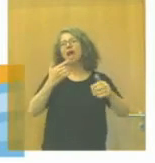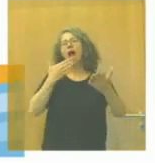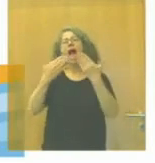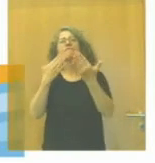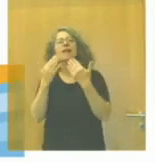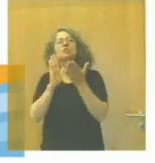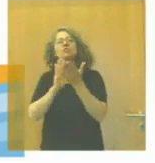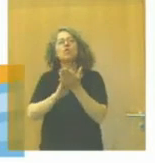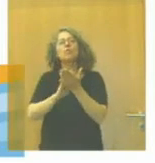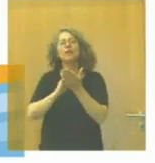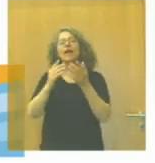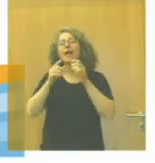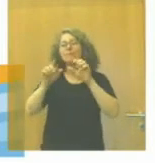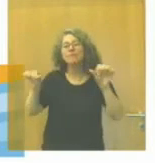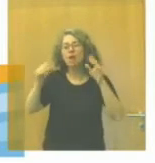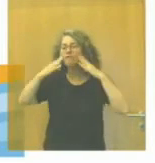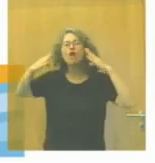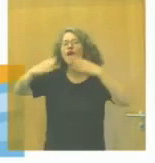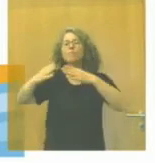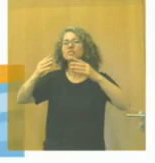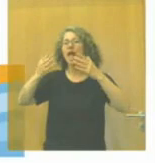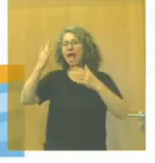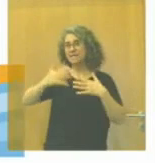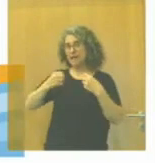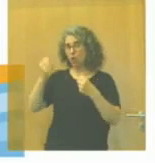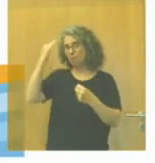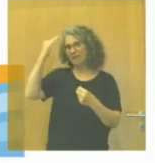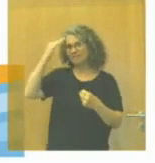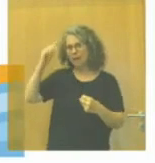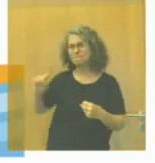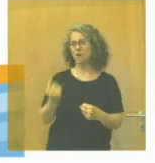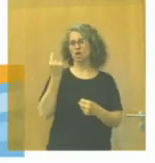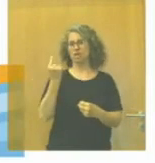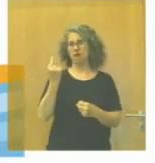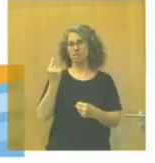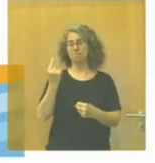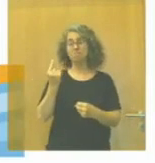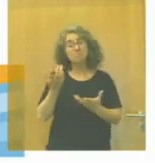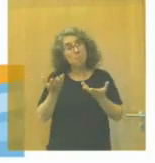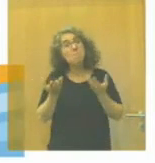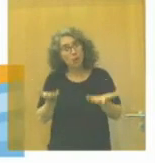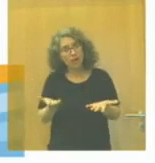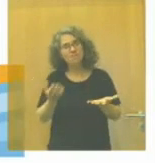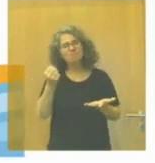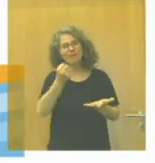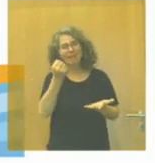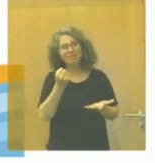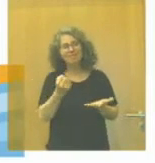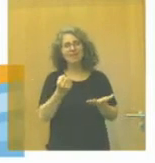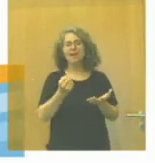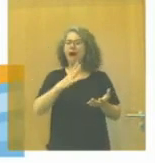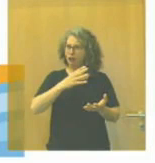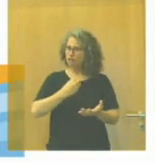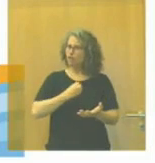salud mental una prioridad. Y lo marco porque dentro de aquello que yo decía hace un ratito atrás, que había una